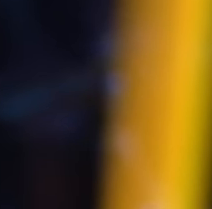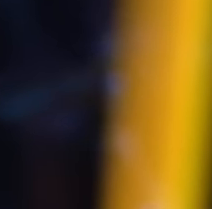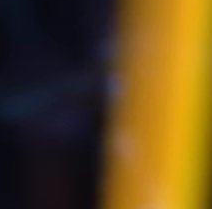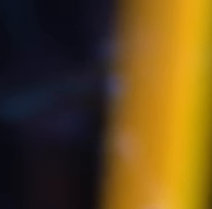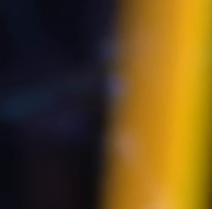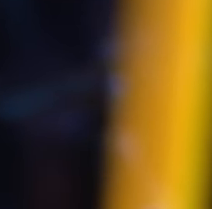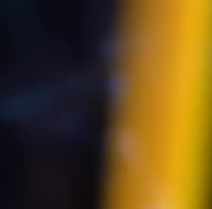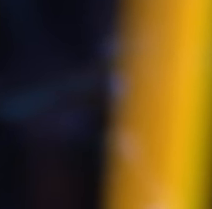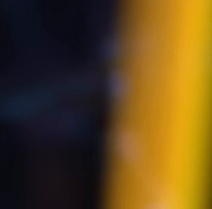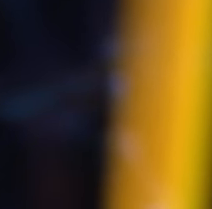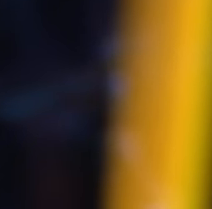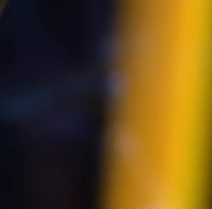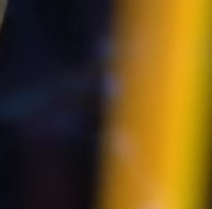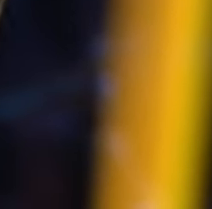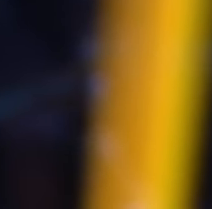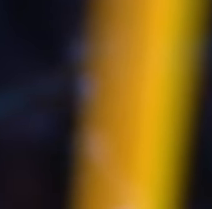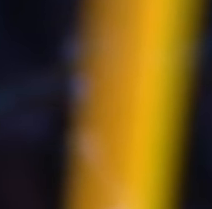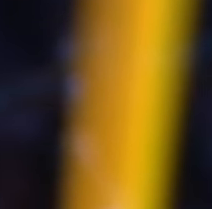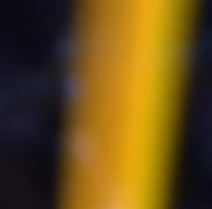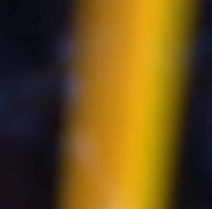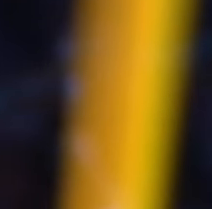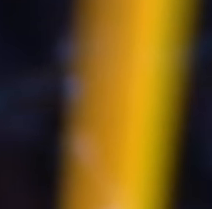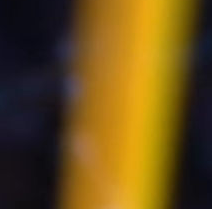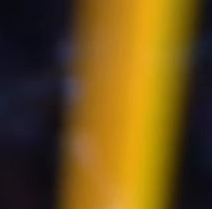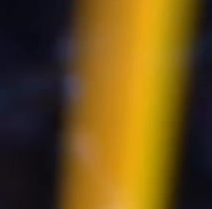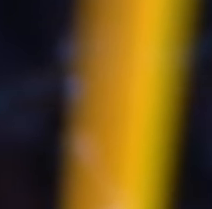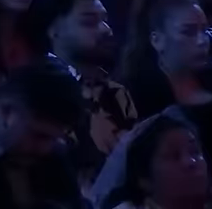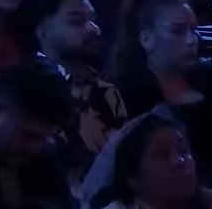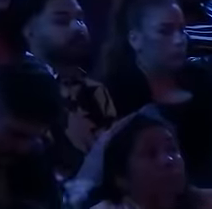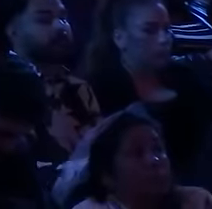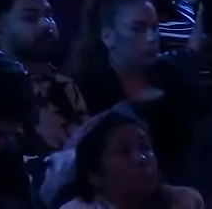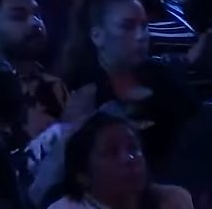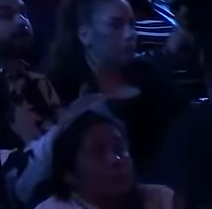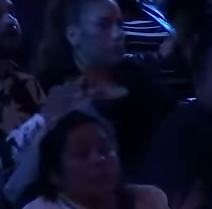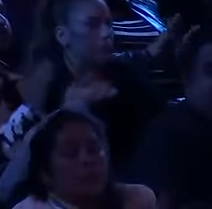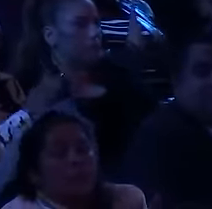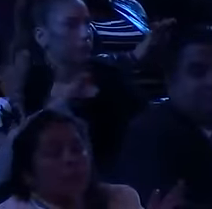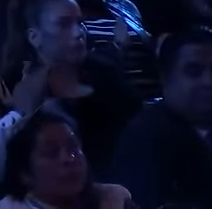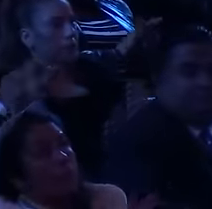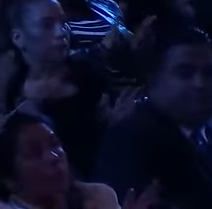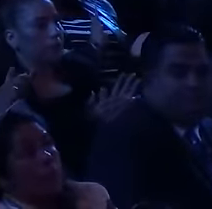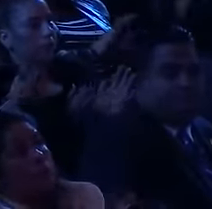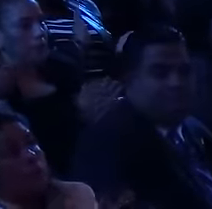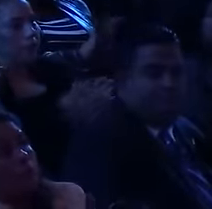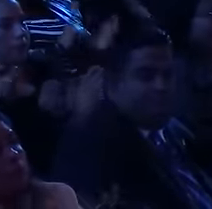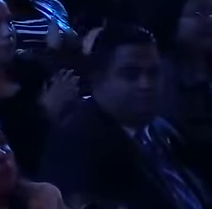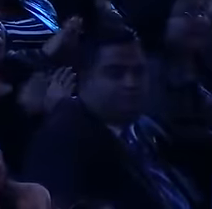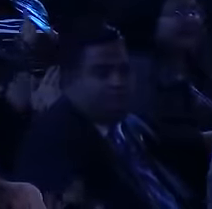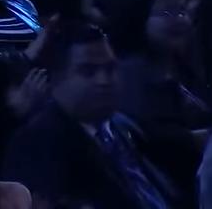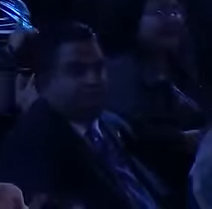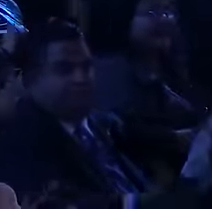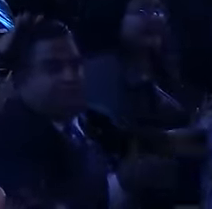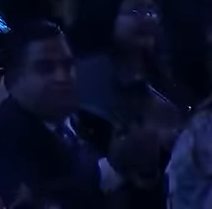received the Holy Ghost. Que más de 60 niños recibieron el Espíritu Santo. Un aplauso a la gloria de Dios.